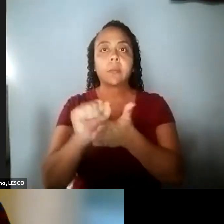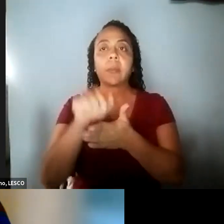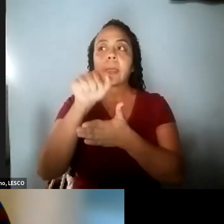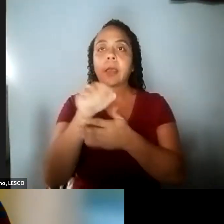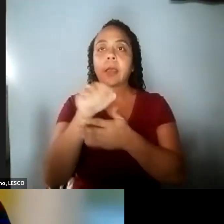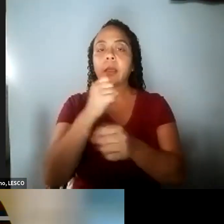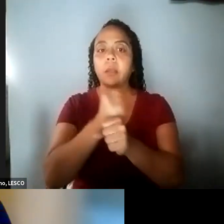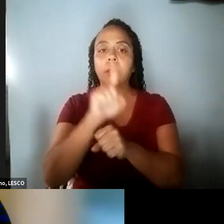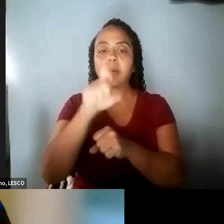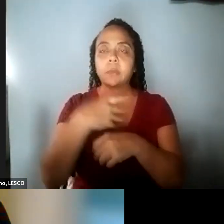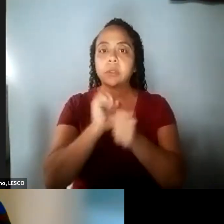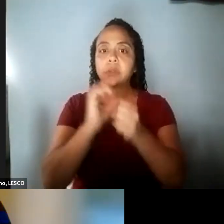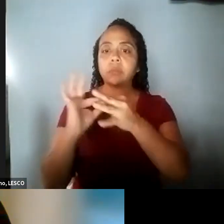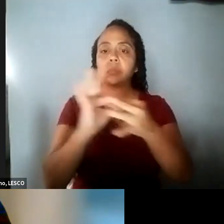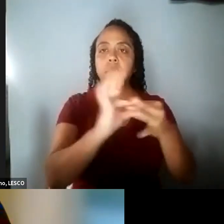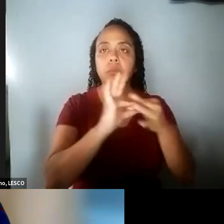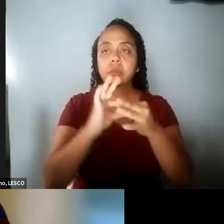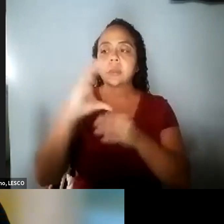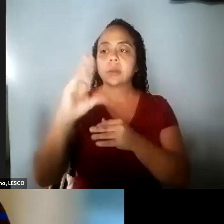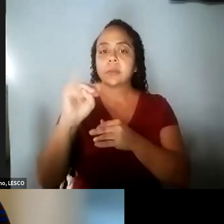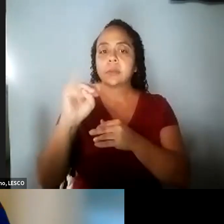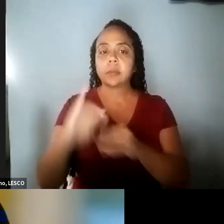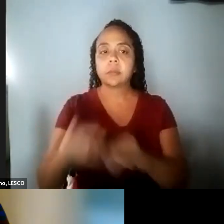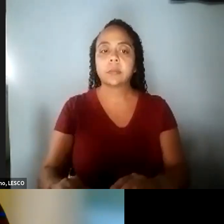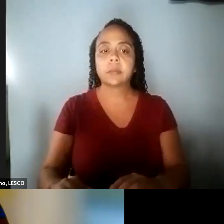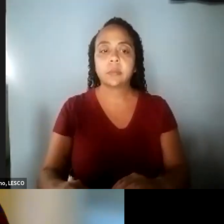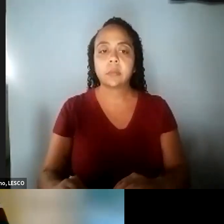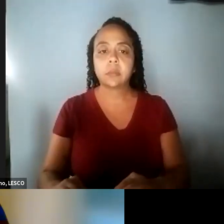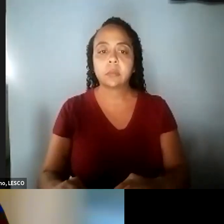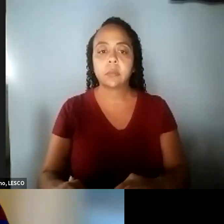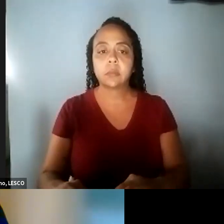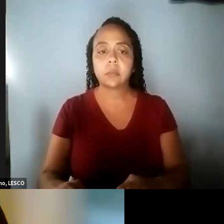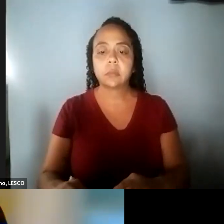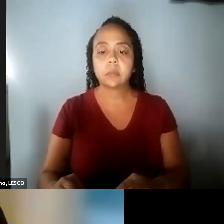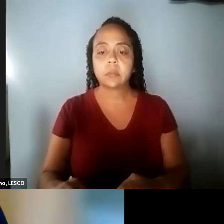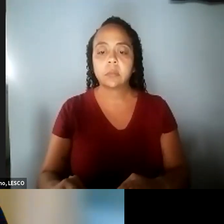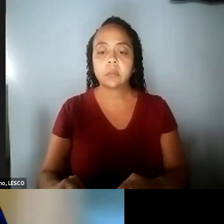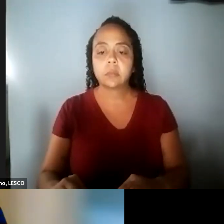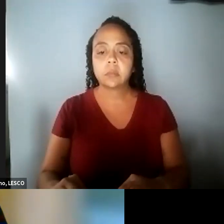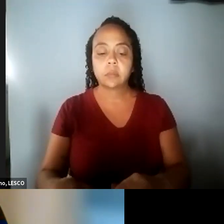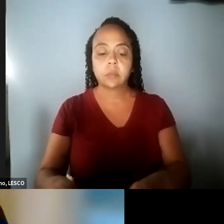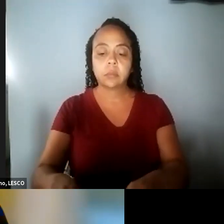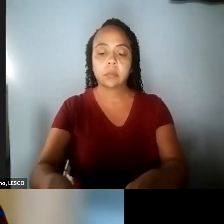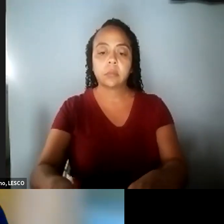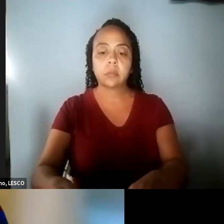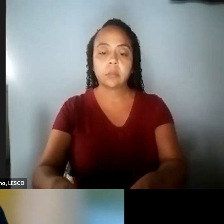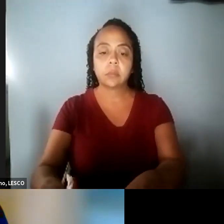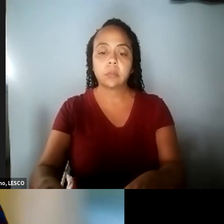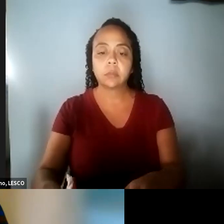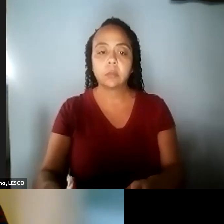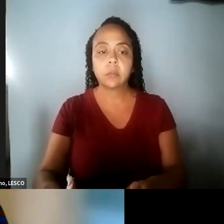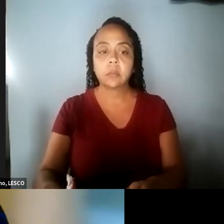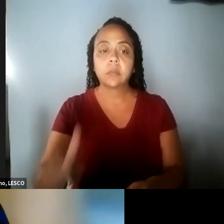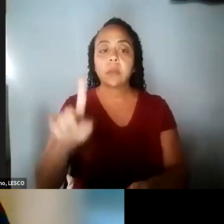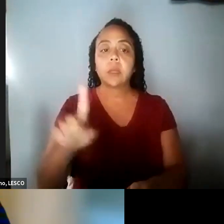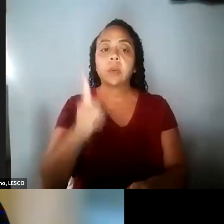debemos hacer en conjunto de tcm nosotros impulsamos mucho el tema de cultura porque es la única vía que entendemos como